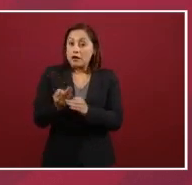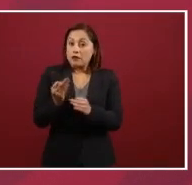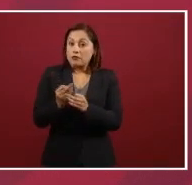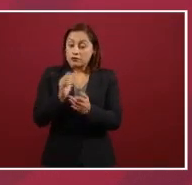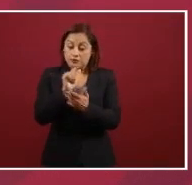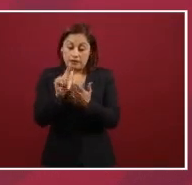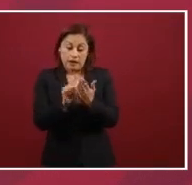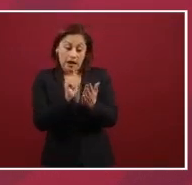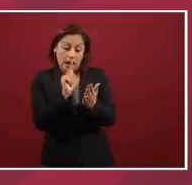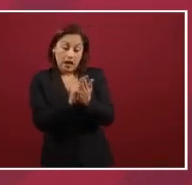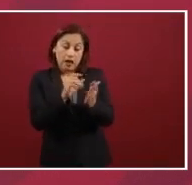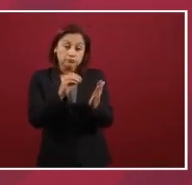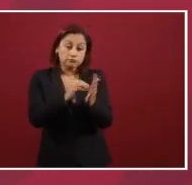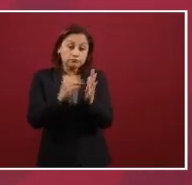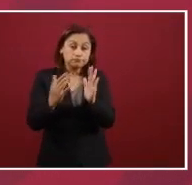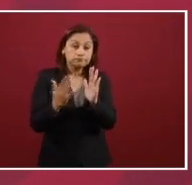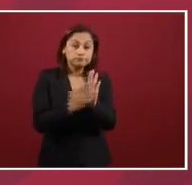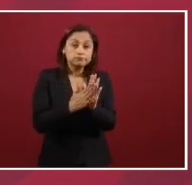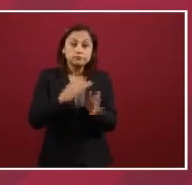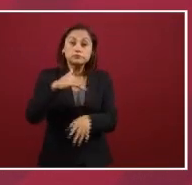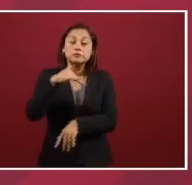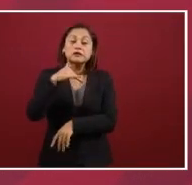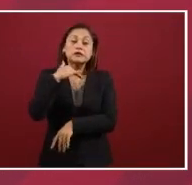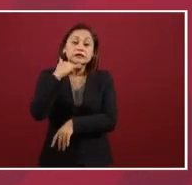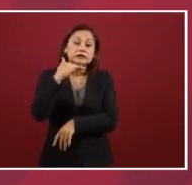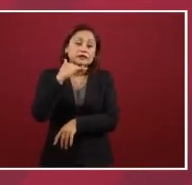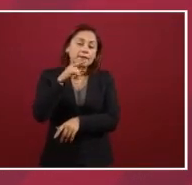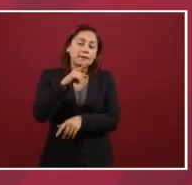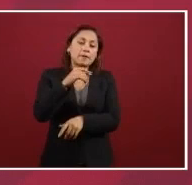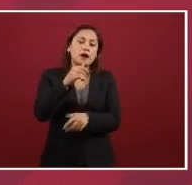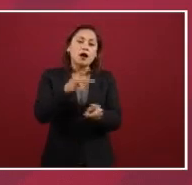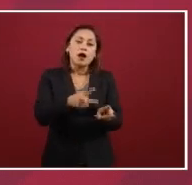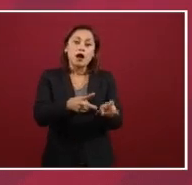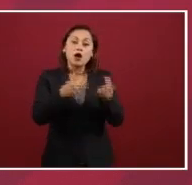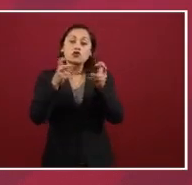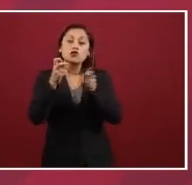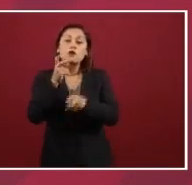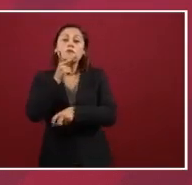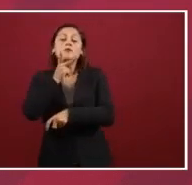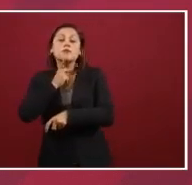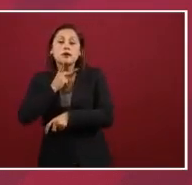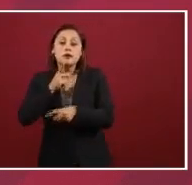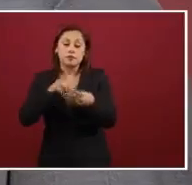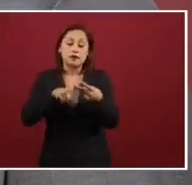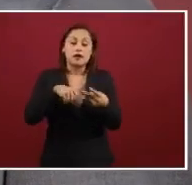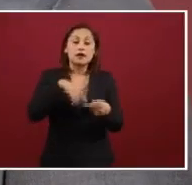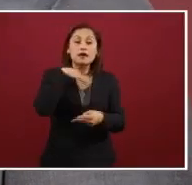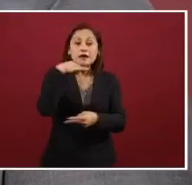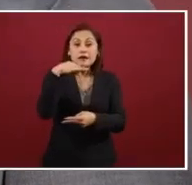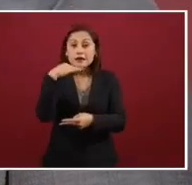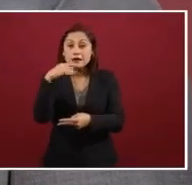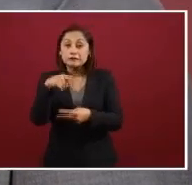el robo de combustible y estamos convirtiendo en delito grave la corrupción,